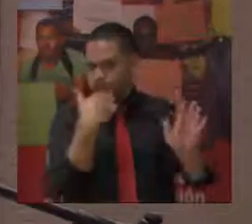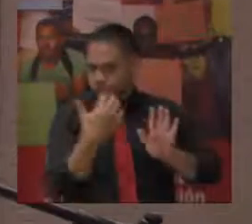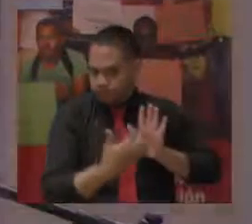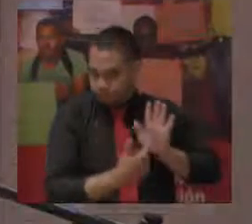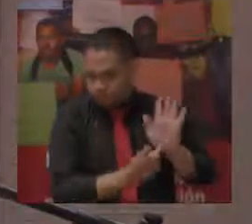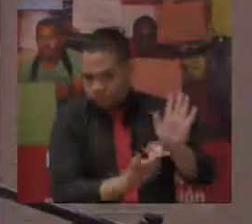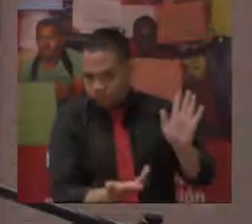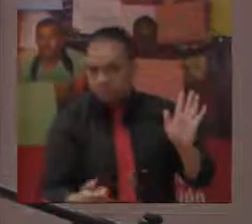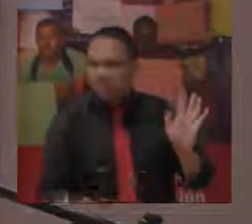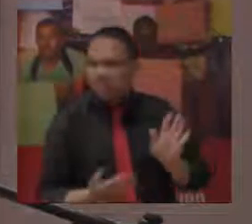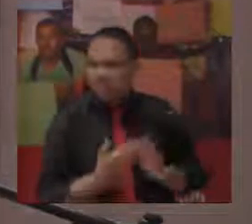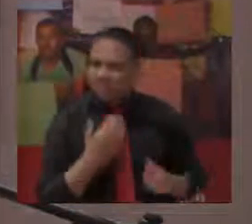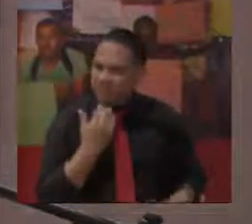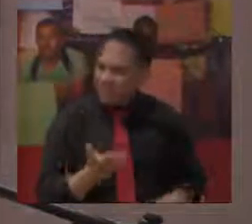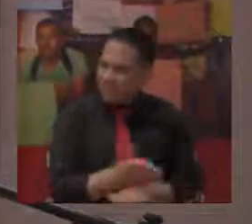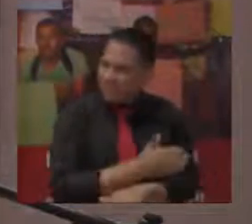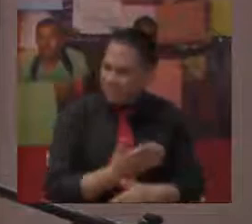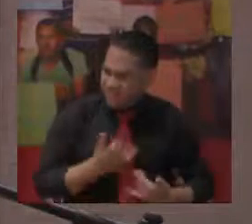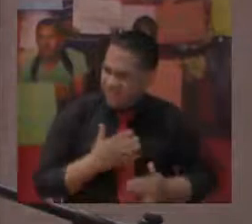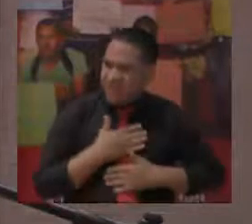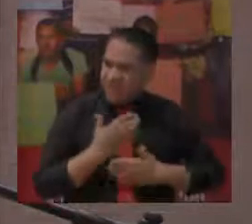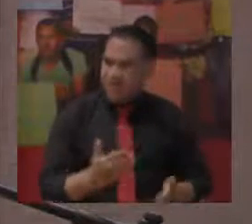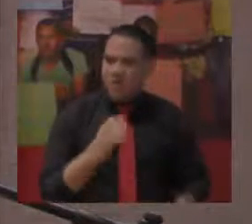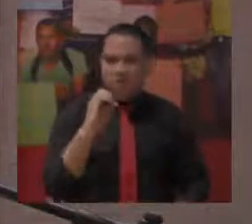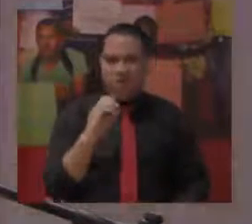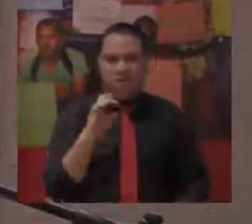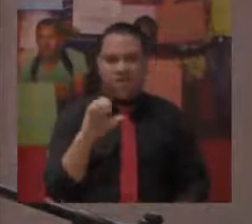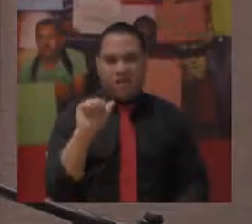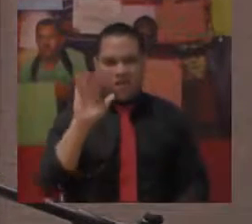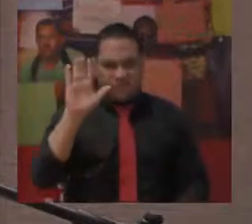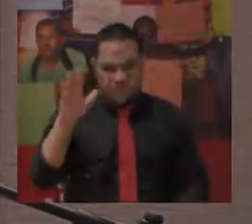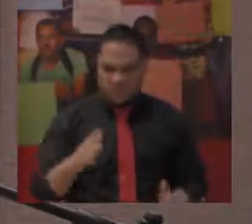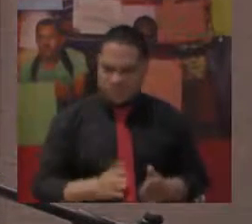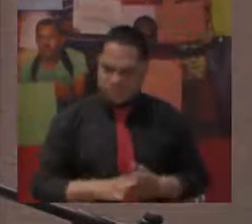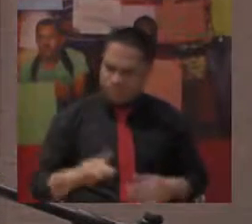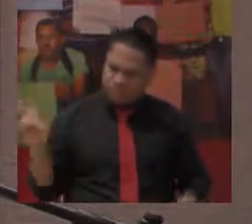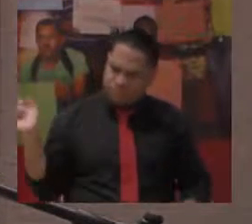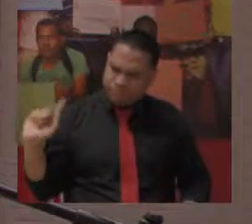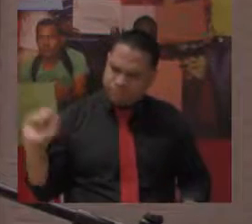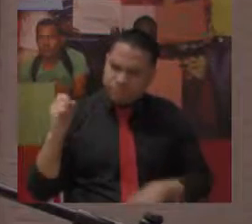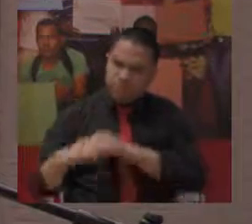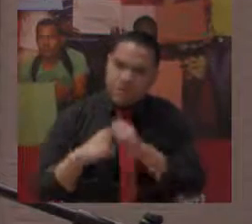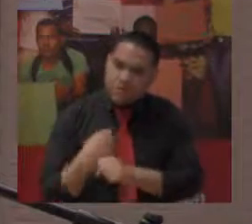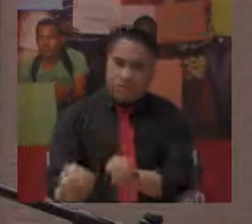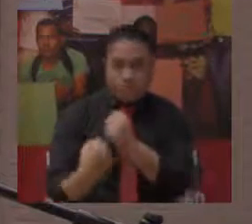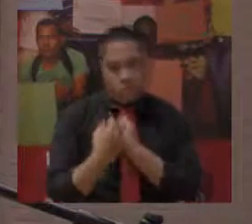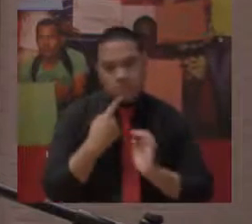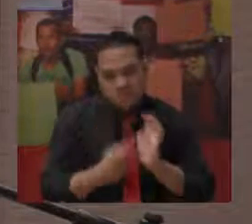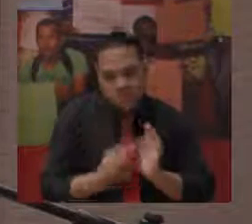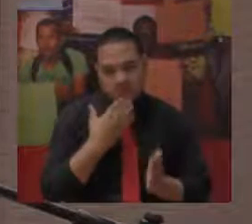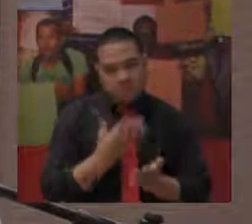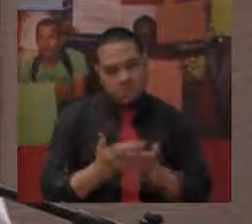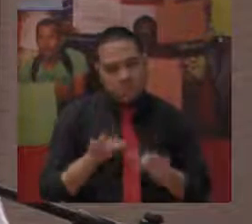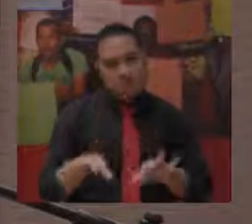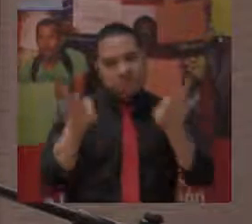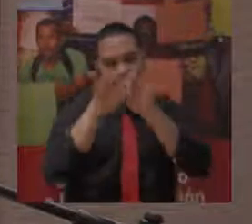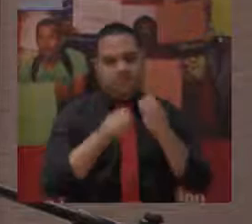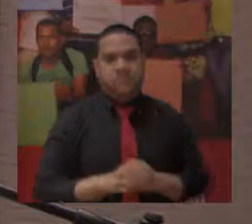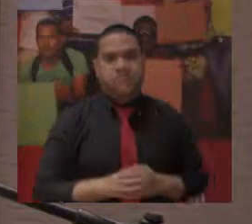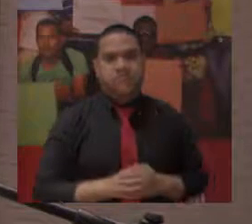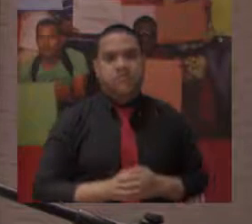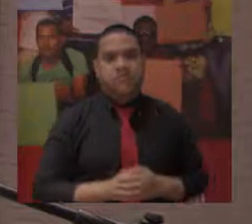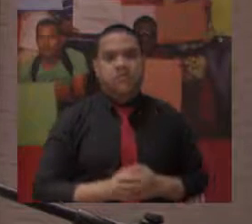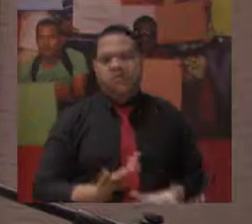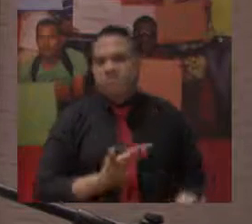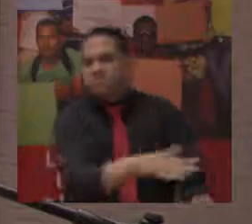A la Mapoea, no sé si la saludé, mil y mil gracias por todos estos años de acompañamiento, muy importante. Básicamente lo que